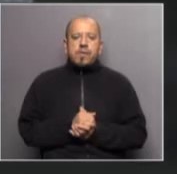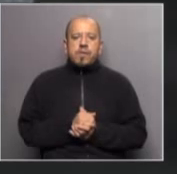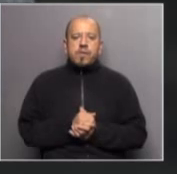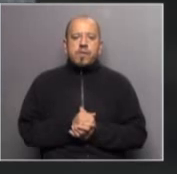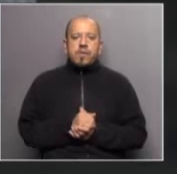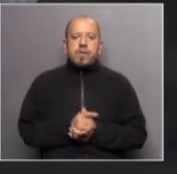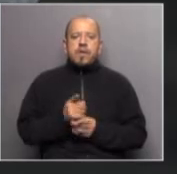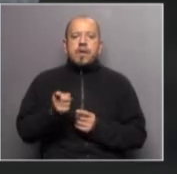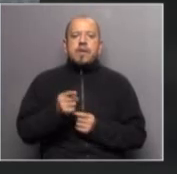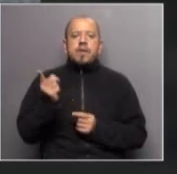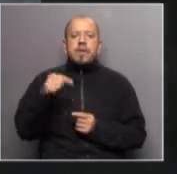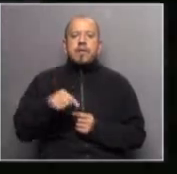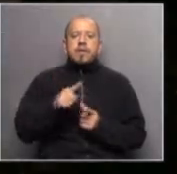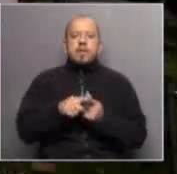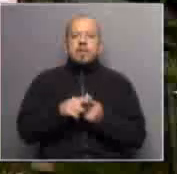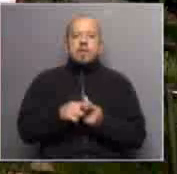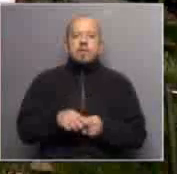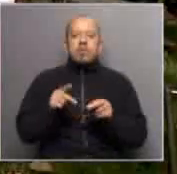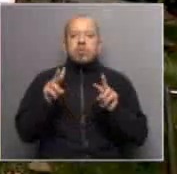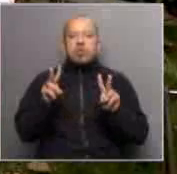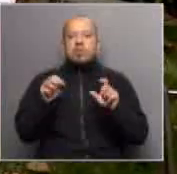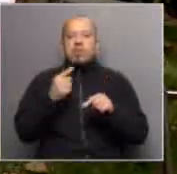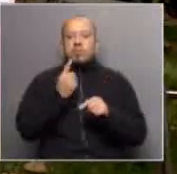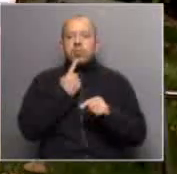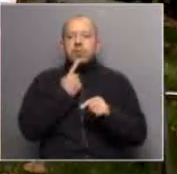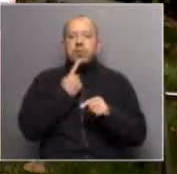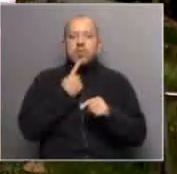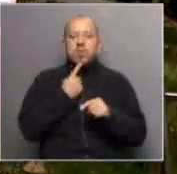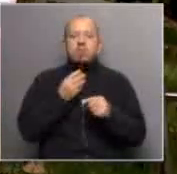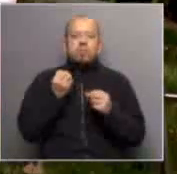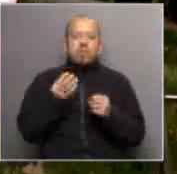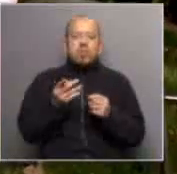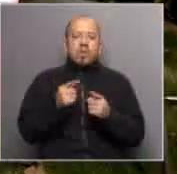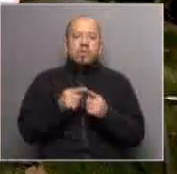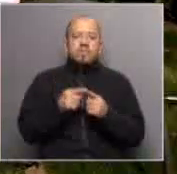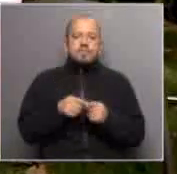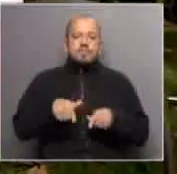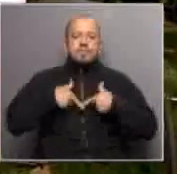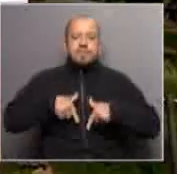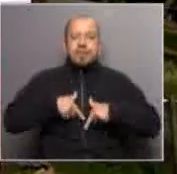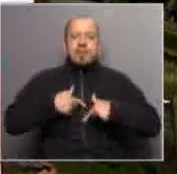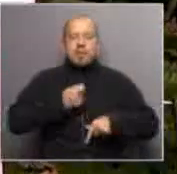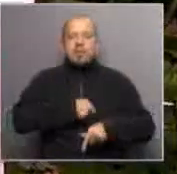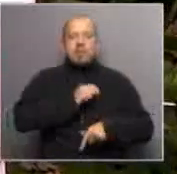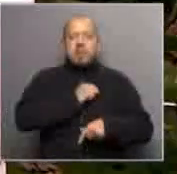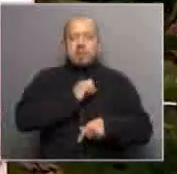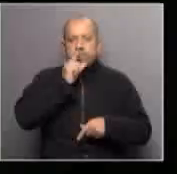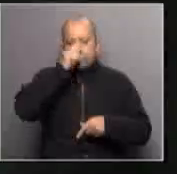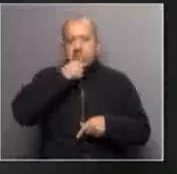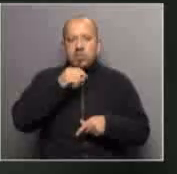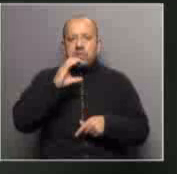Él tenía que venir hasta por un tema, digamos, político, entre comillas, porque el embajador de España en Montevideo era Enrique Díez